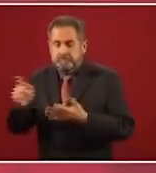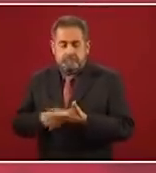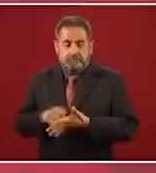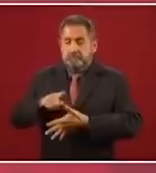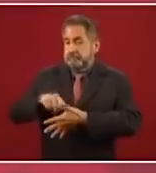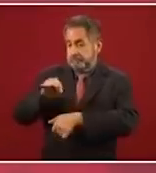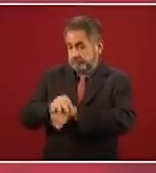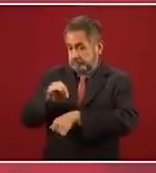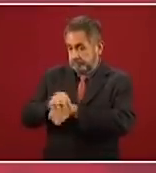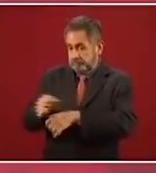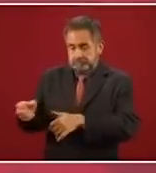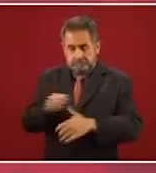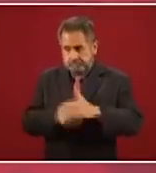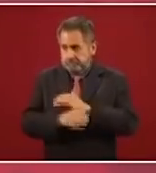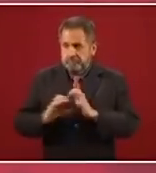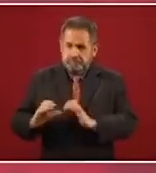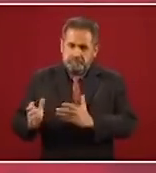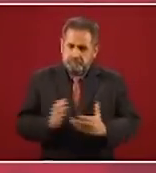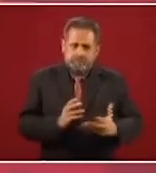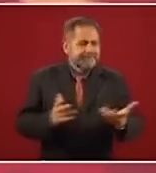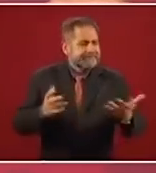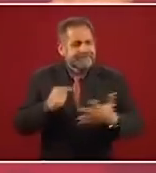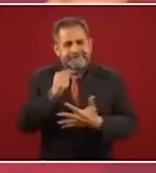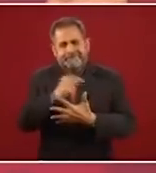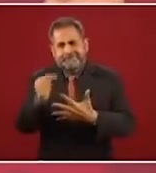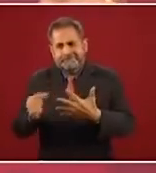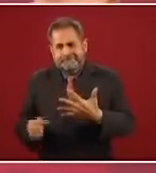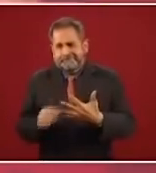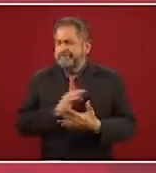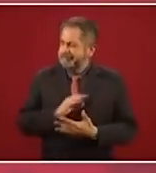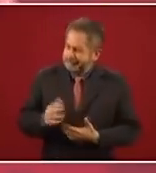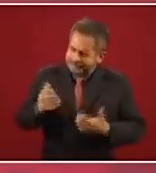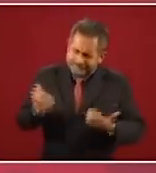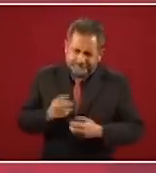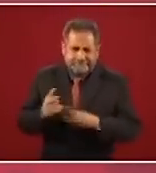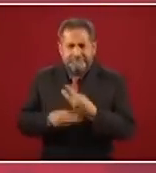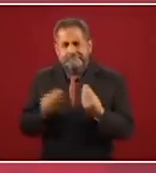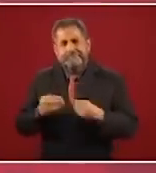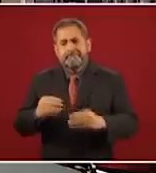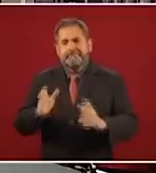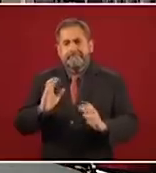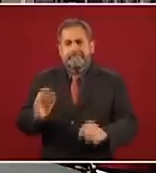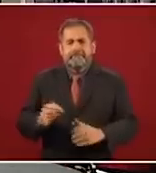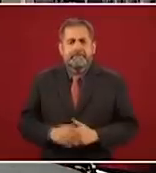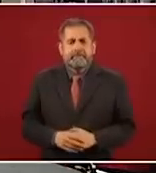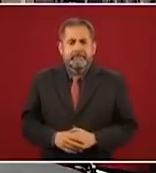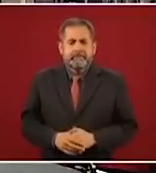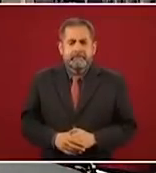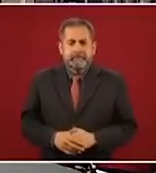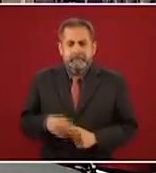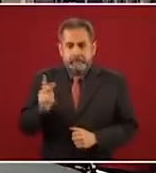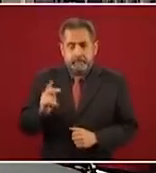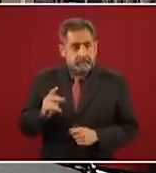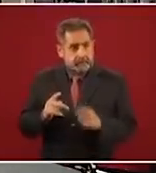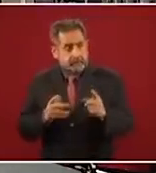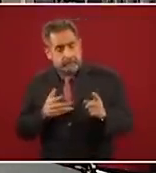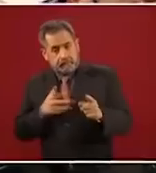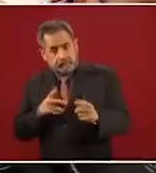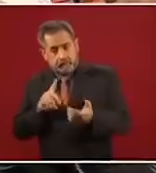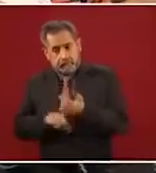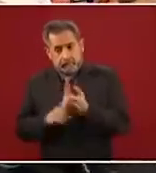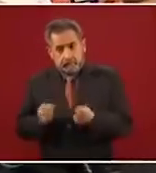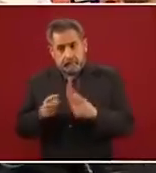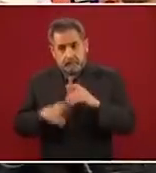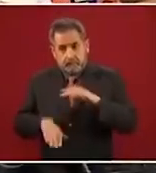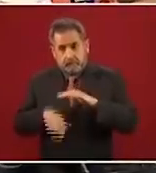protección, o sea, todo lo que podemos hacer, lo estamos haciendo. ¿Pero tiene una